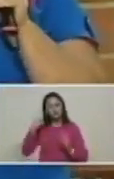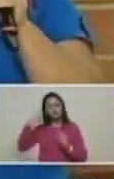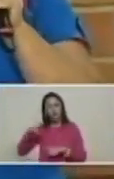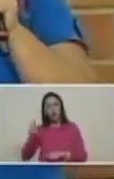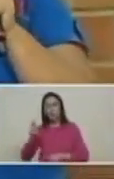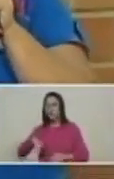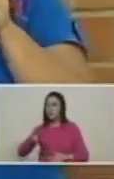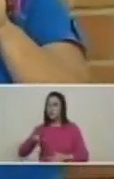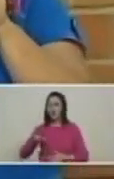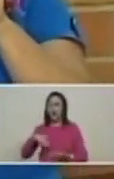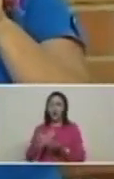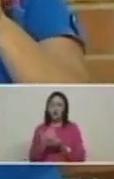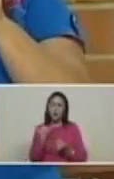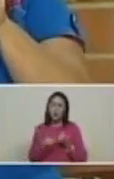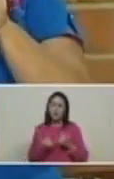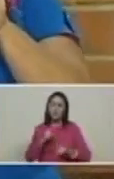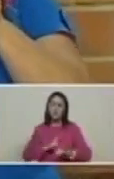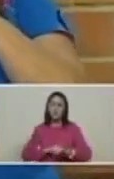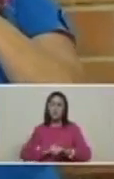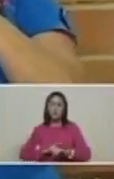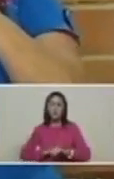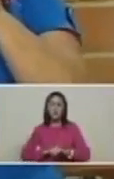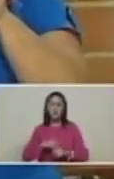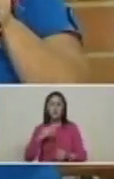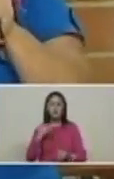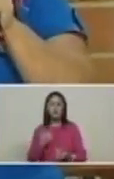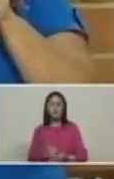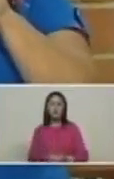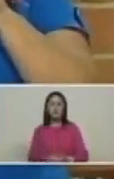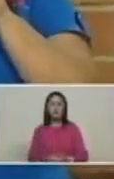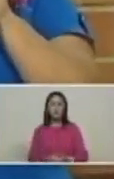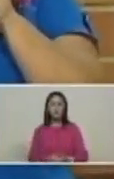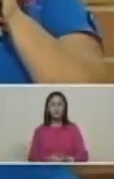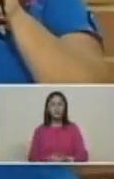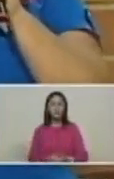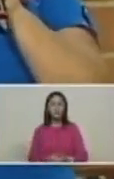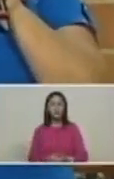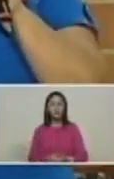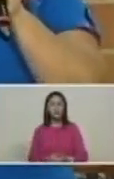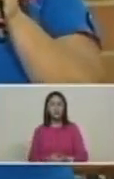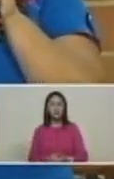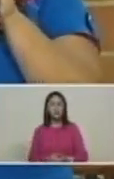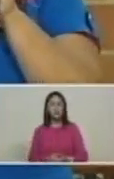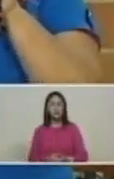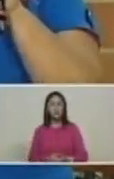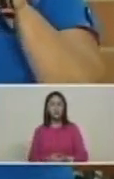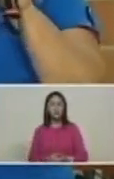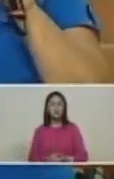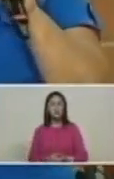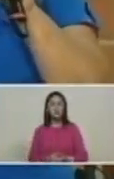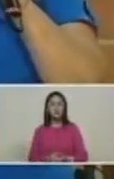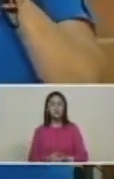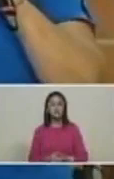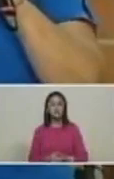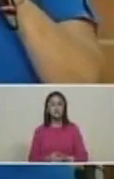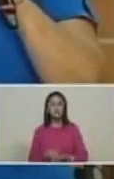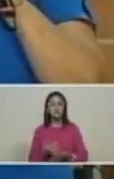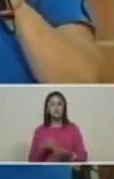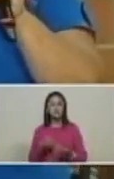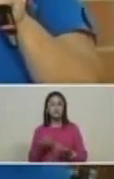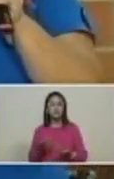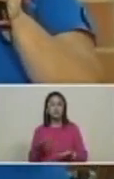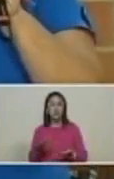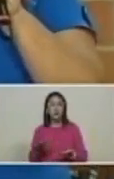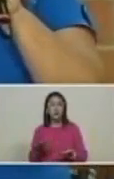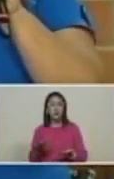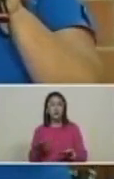el último momento, hasta el último respiro de nuestra vida, cuente con nosotros. Y sobre todo cuente que cada día